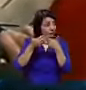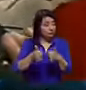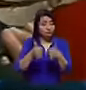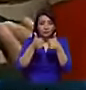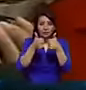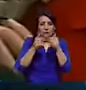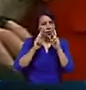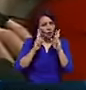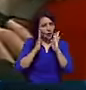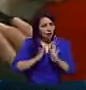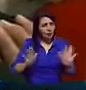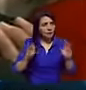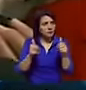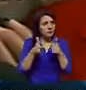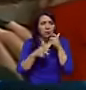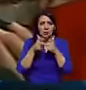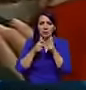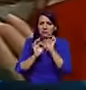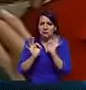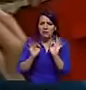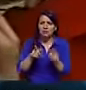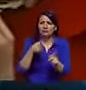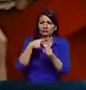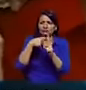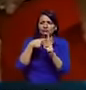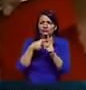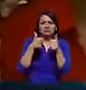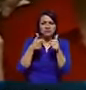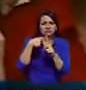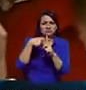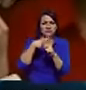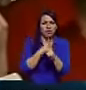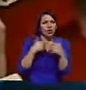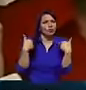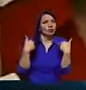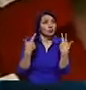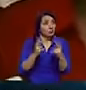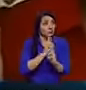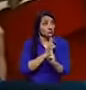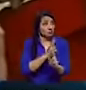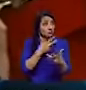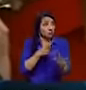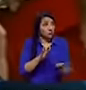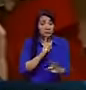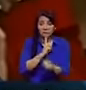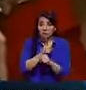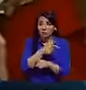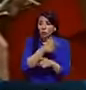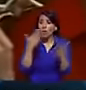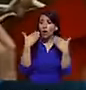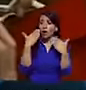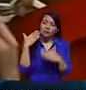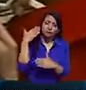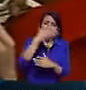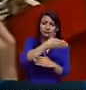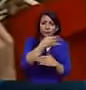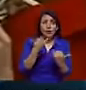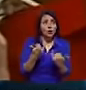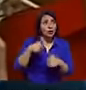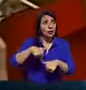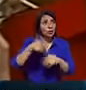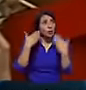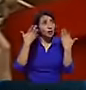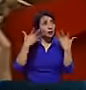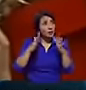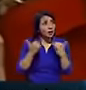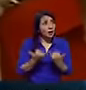ocurra. Estamos muy optimistas, estamos muy contentos. En la ciudad de Guayaquil, estamos en la ciudad de Guayaquil. Así es,